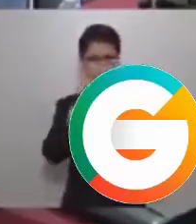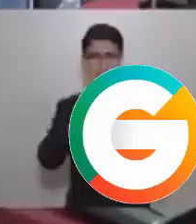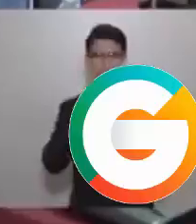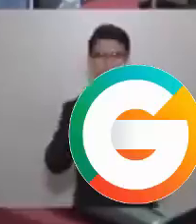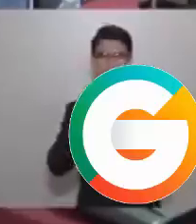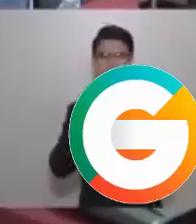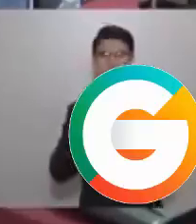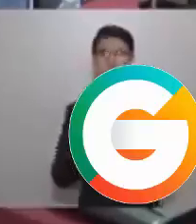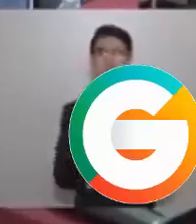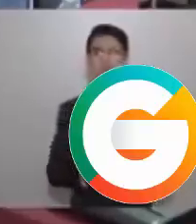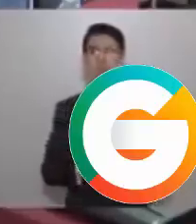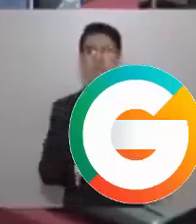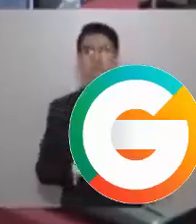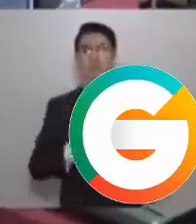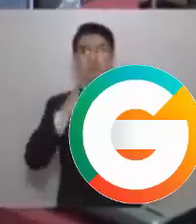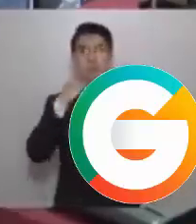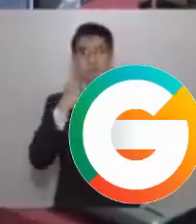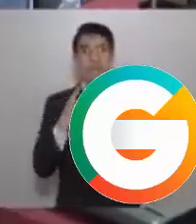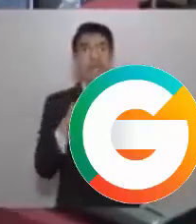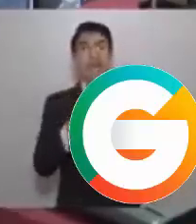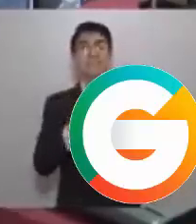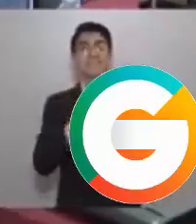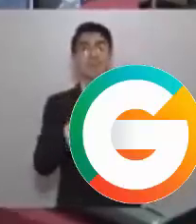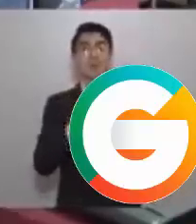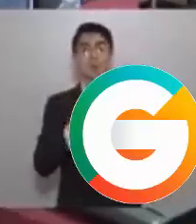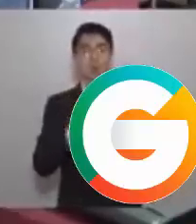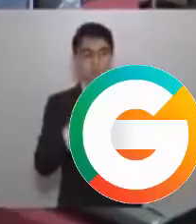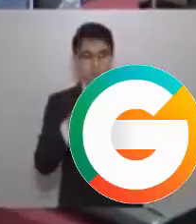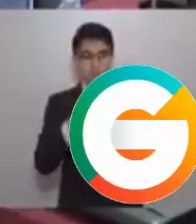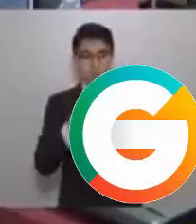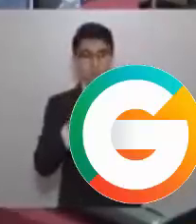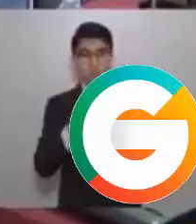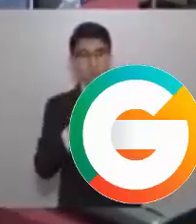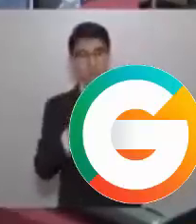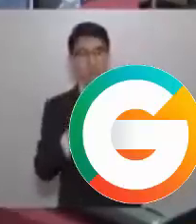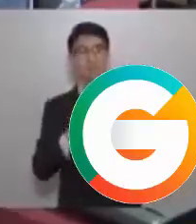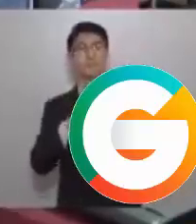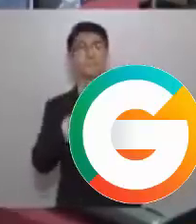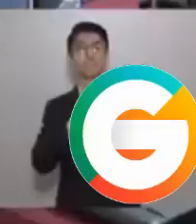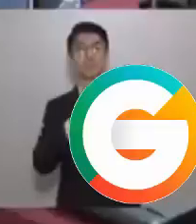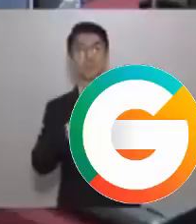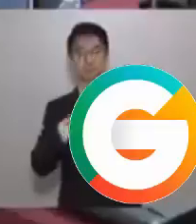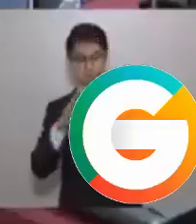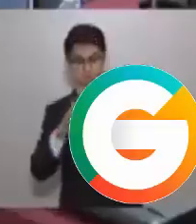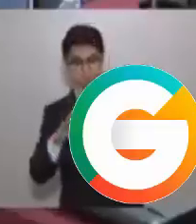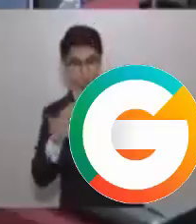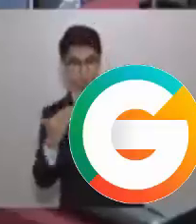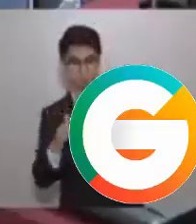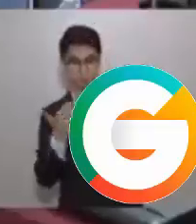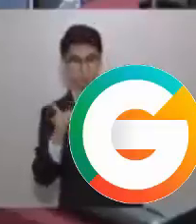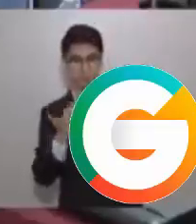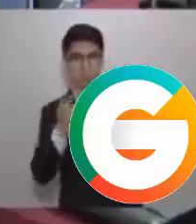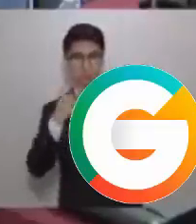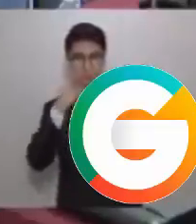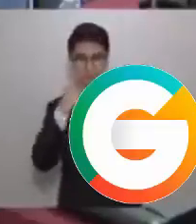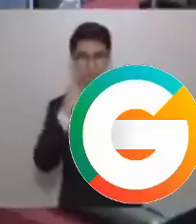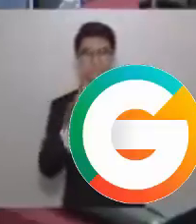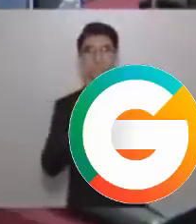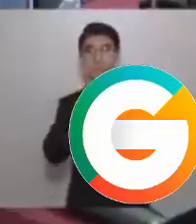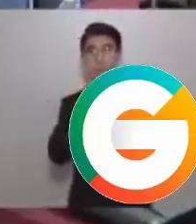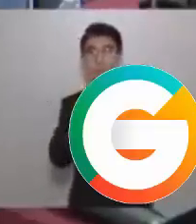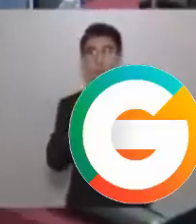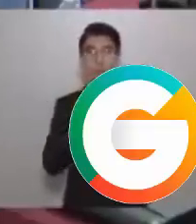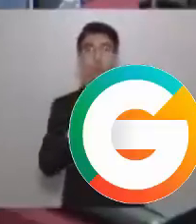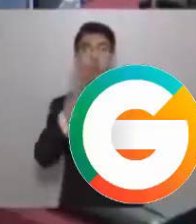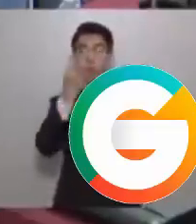familiar de la persona que fue fallecida de apellido Arámbula, que se encuentra ahorita en el semáforo y que no le quieren entregar el cuerpo. Lo van a liberar el cuerpo, ahorita me ha